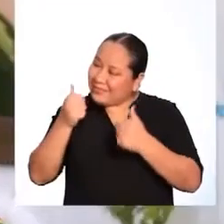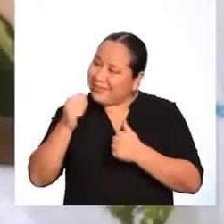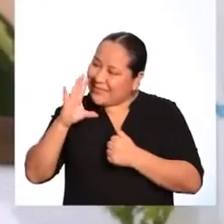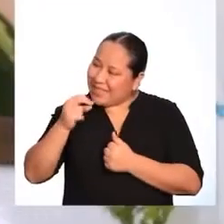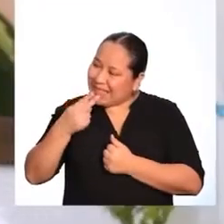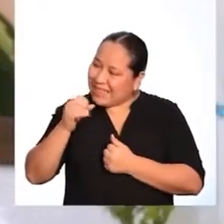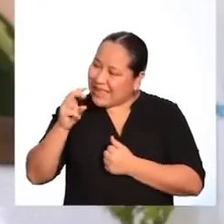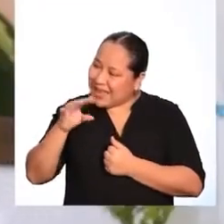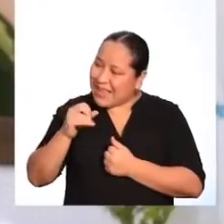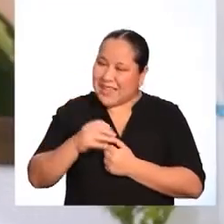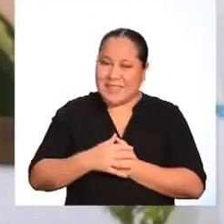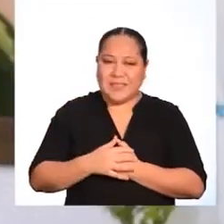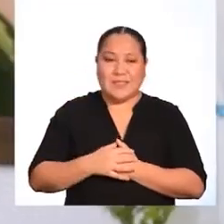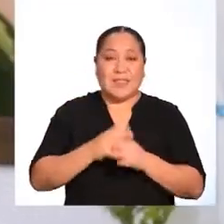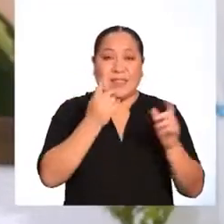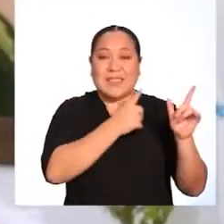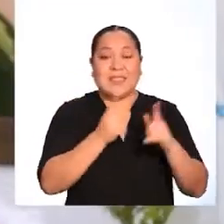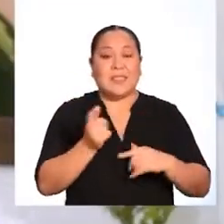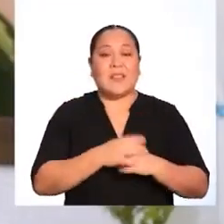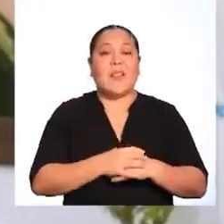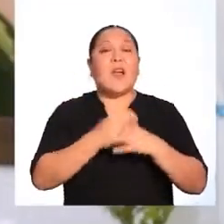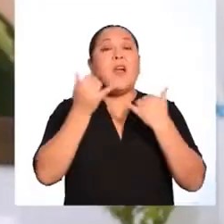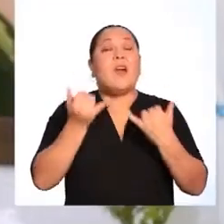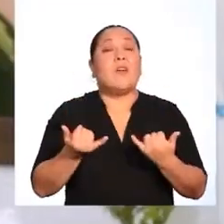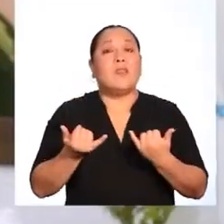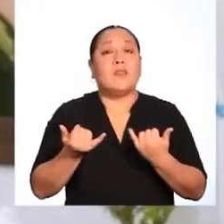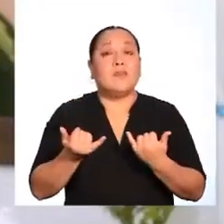bien y listo